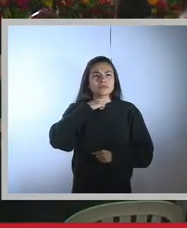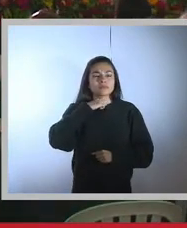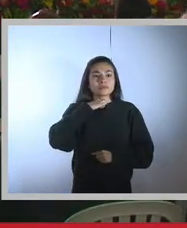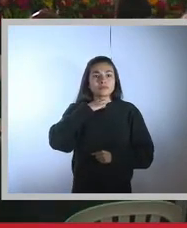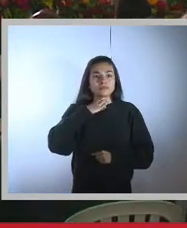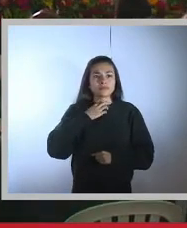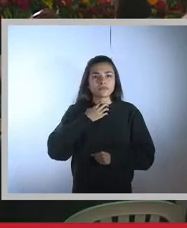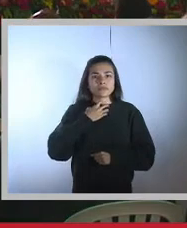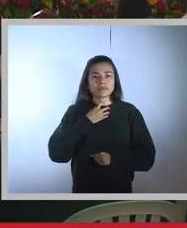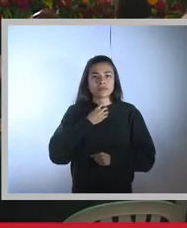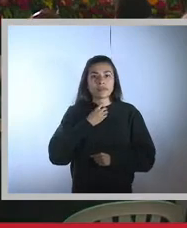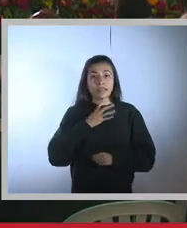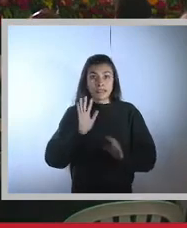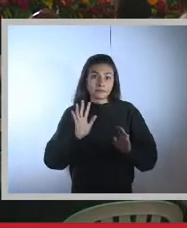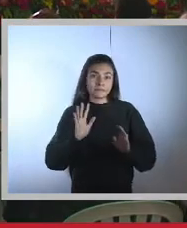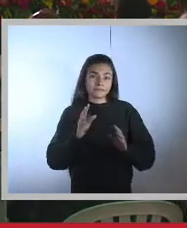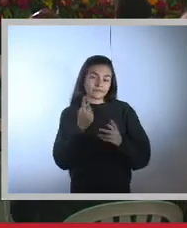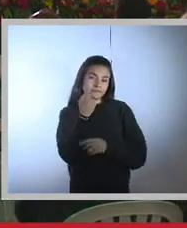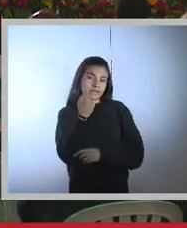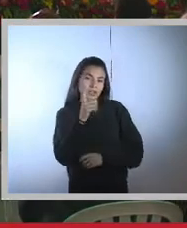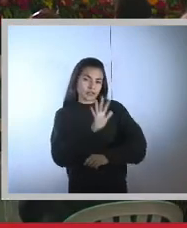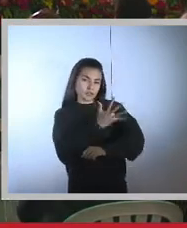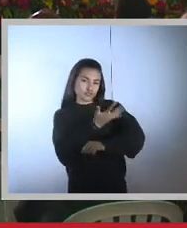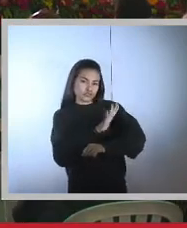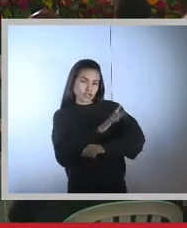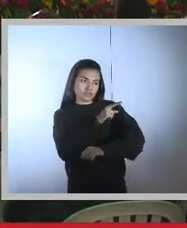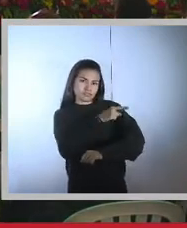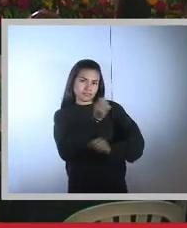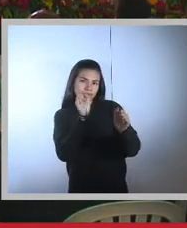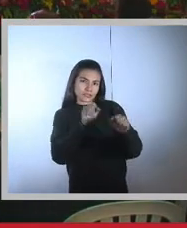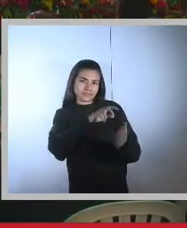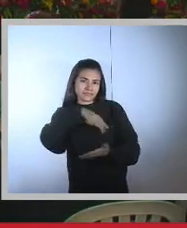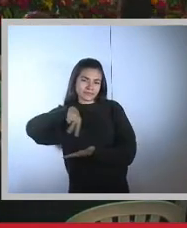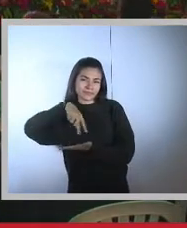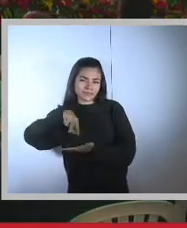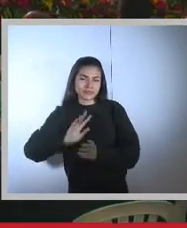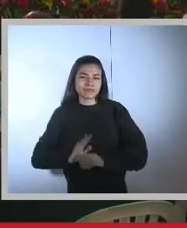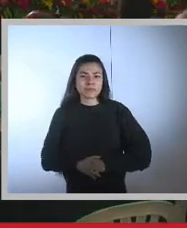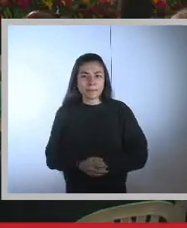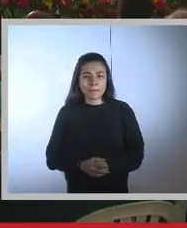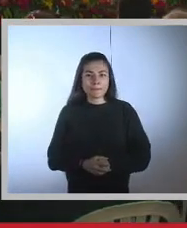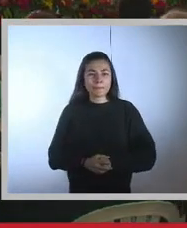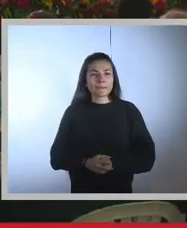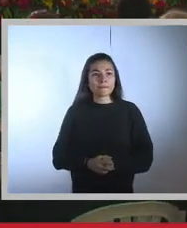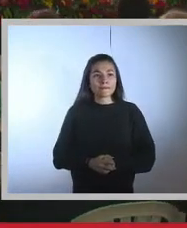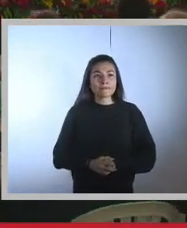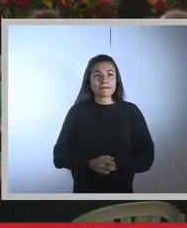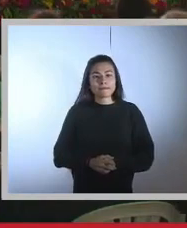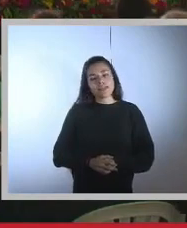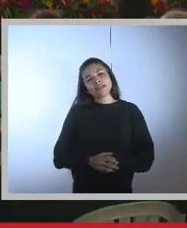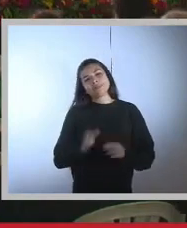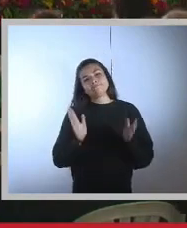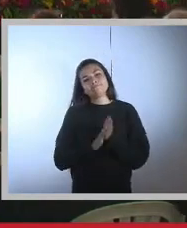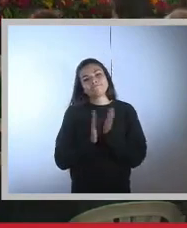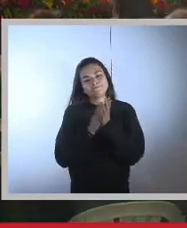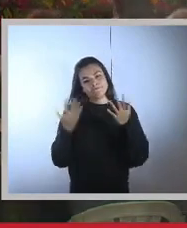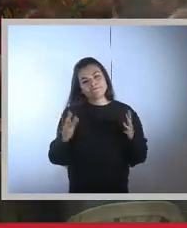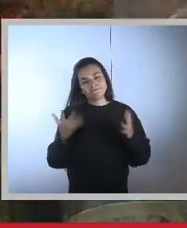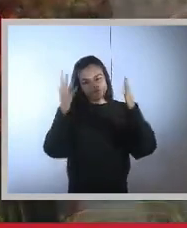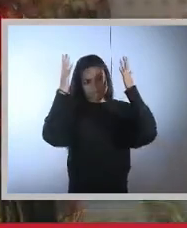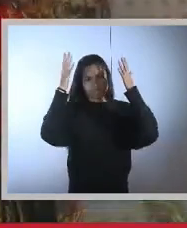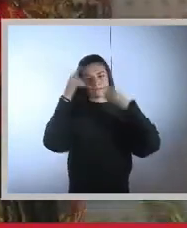Bueno, hay que poner la música, ¿no? Para que puedan bailar. ¿Ah? Adelante, ¿sí? Vamos a darles un aplauso a